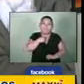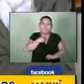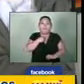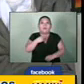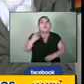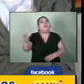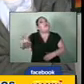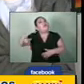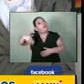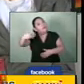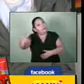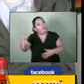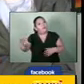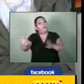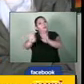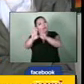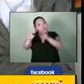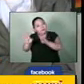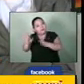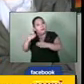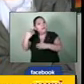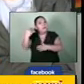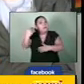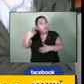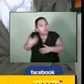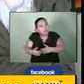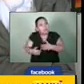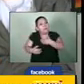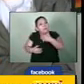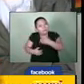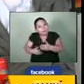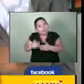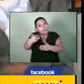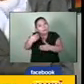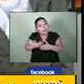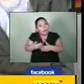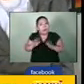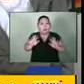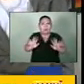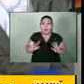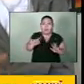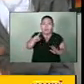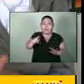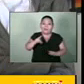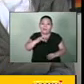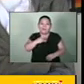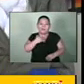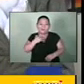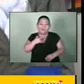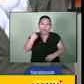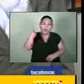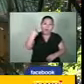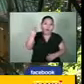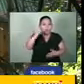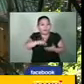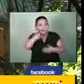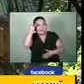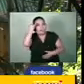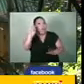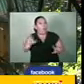la apertura ha sido un proceso gradual que ha ido en ascendencia y eso nos ha obligado a hacer